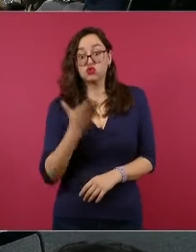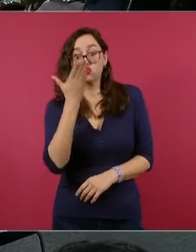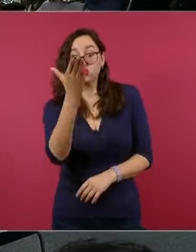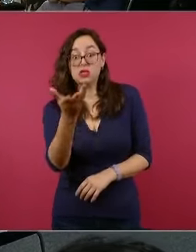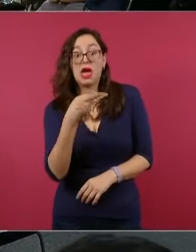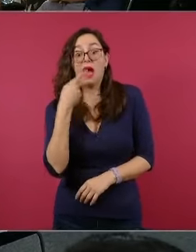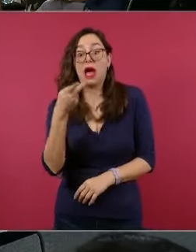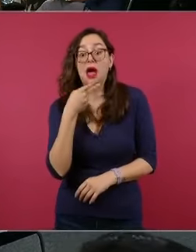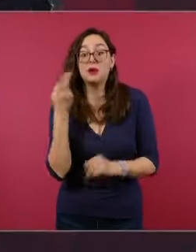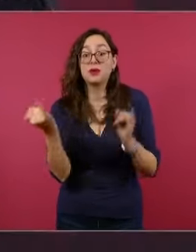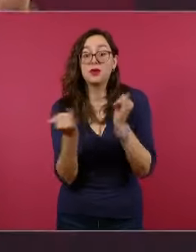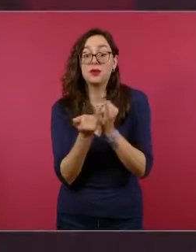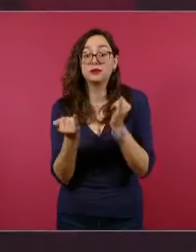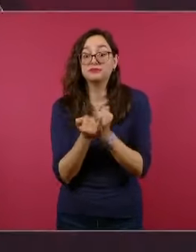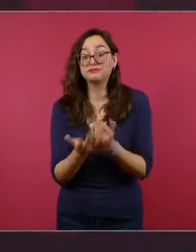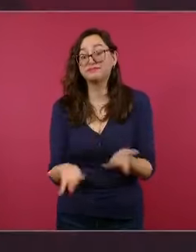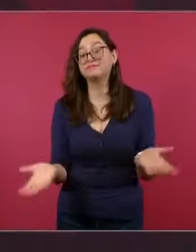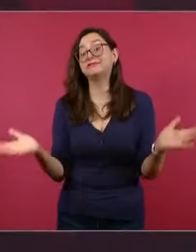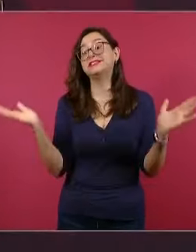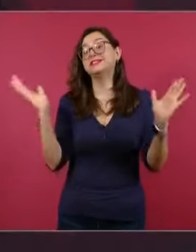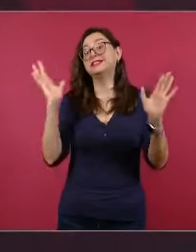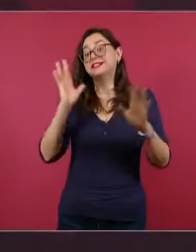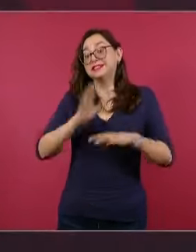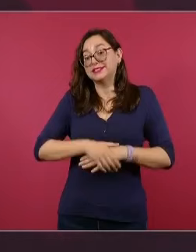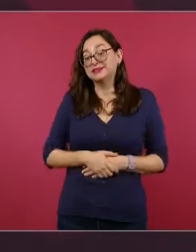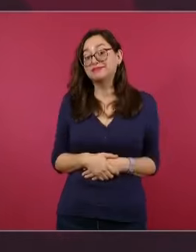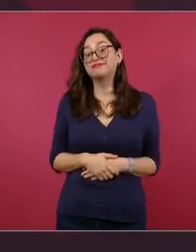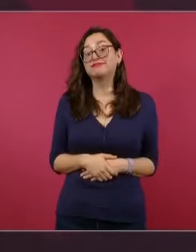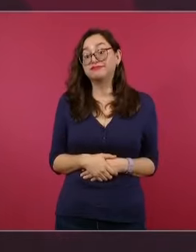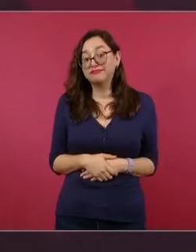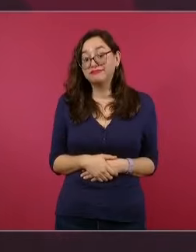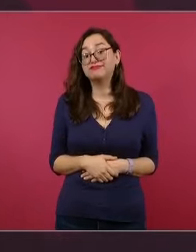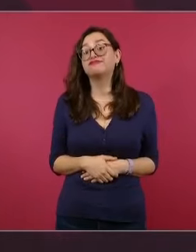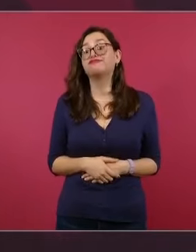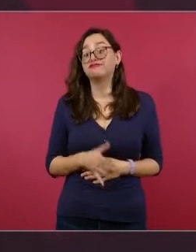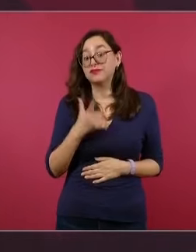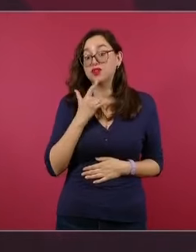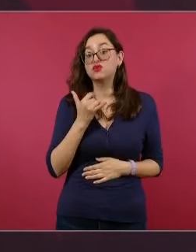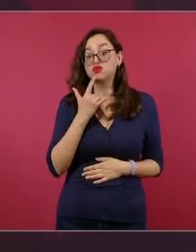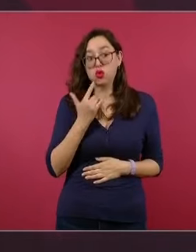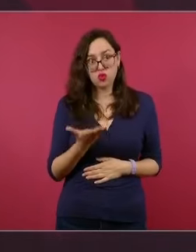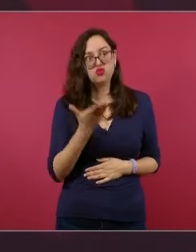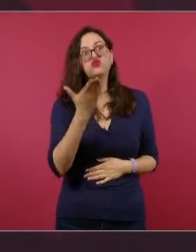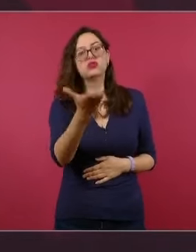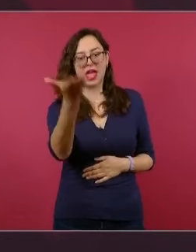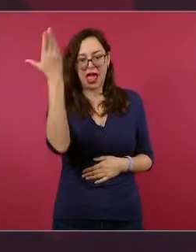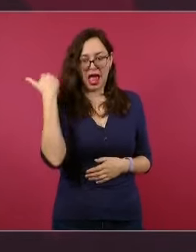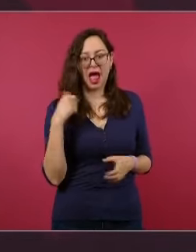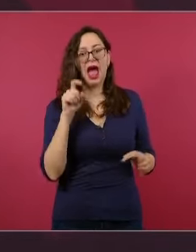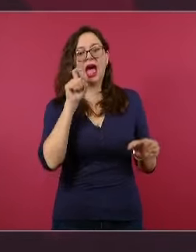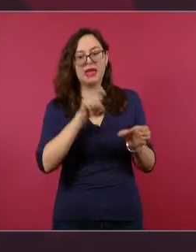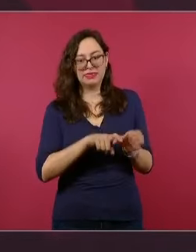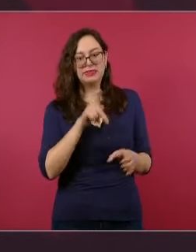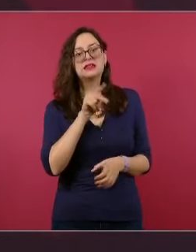esa frase Ya ves en mil lucha en el pri Pues cuántos años estuvo en el prante mucho tiempo Cuántos años estuvo en el pri